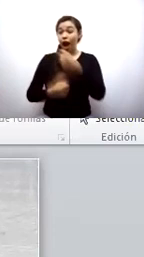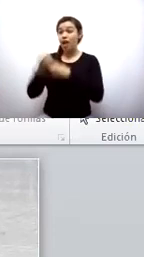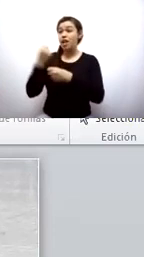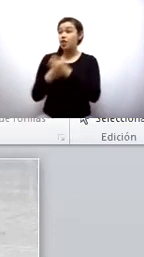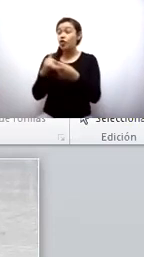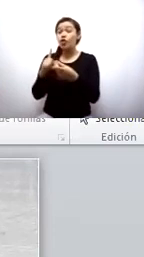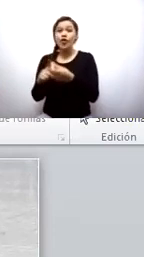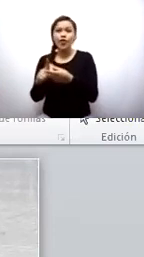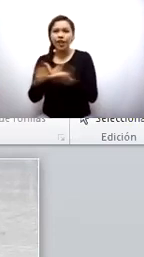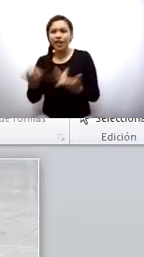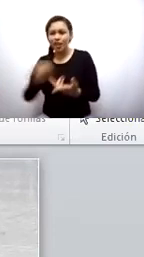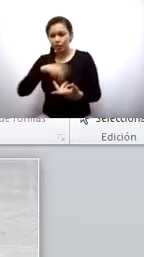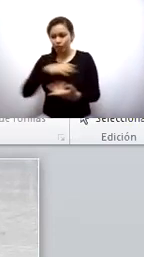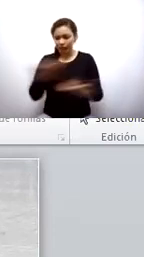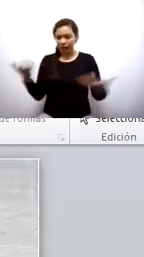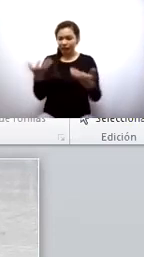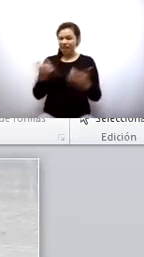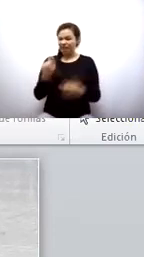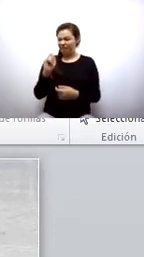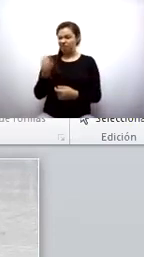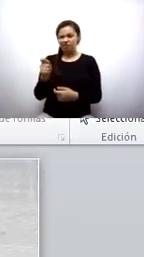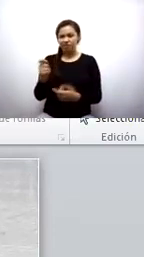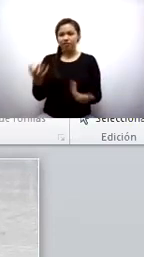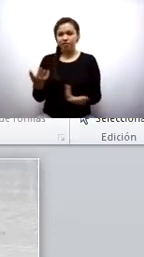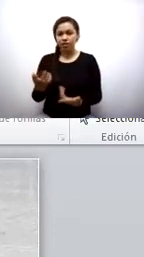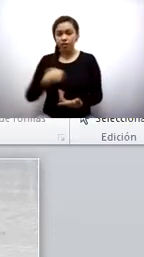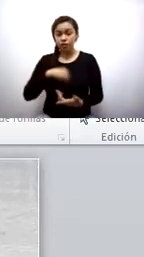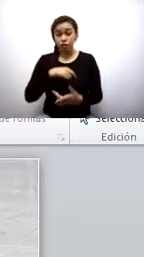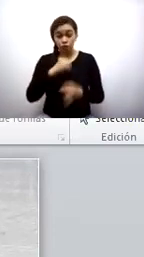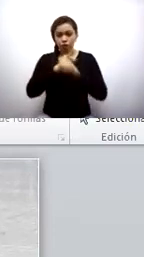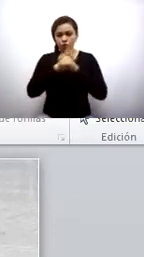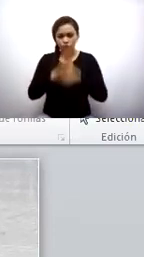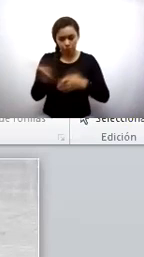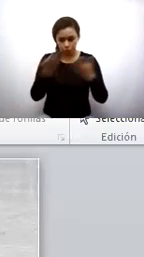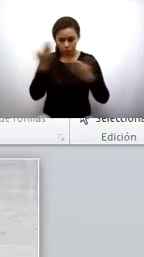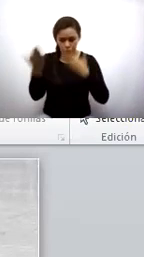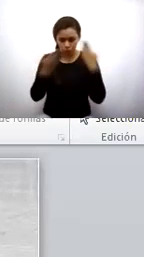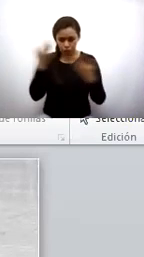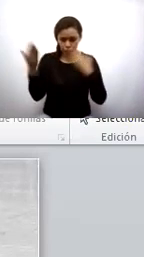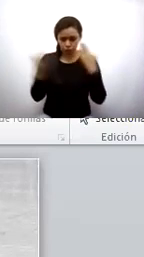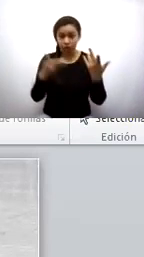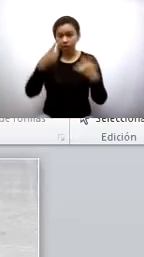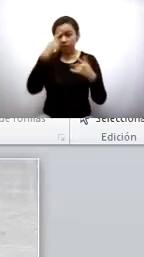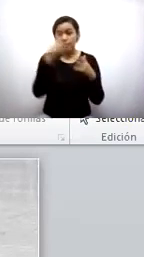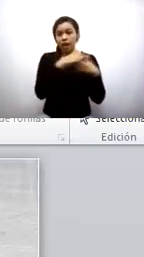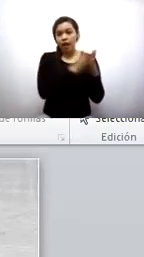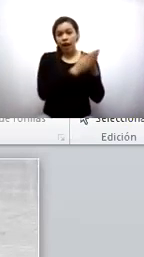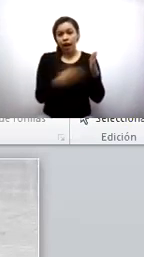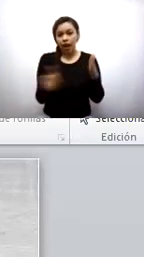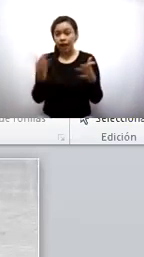lo que estábamos haciendo? Estábamos informándonos acerca de la Jornada Nacional de Sana